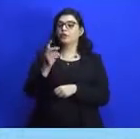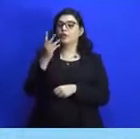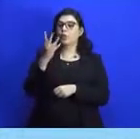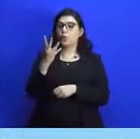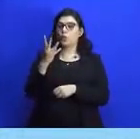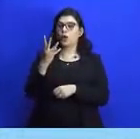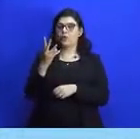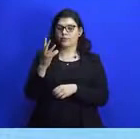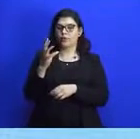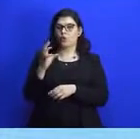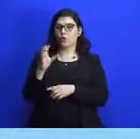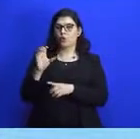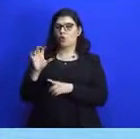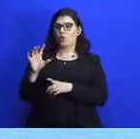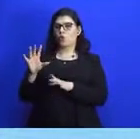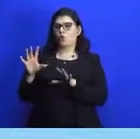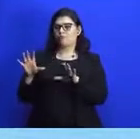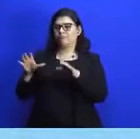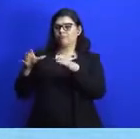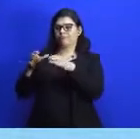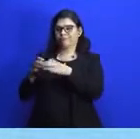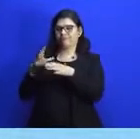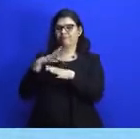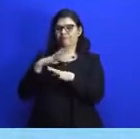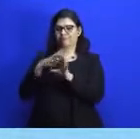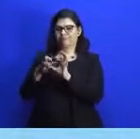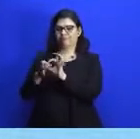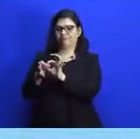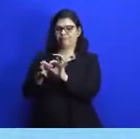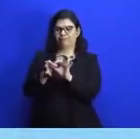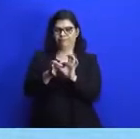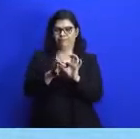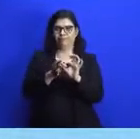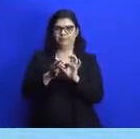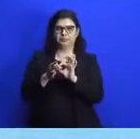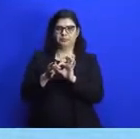con las que tenemos alianzas, a través de las distintas